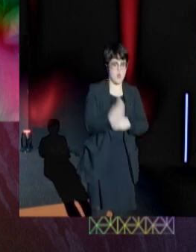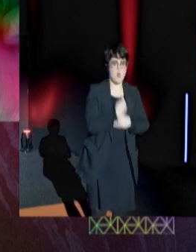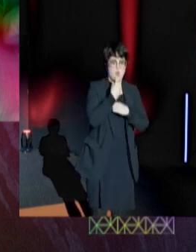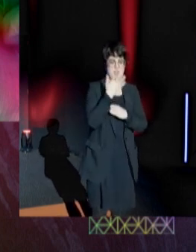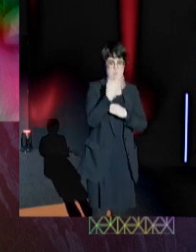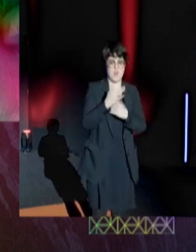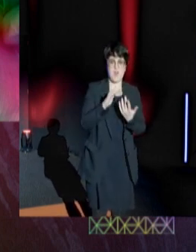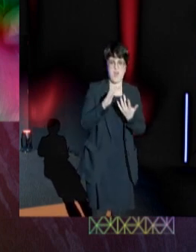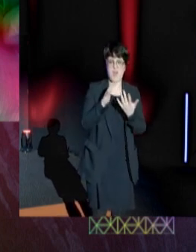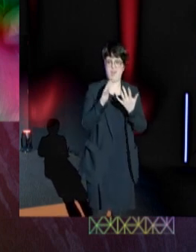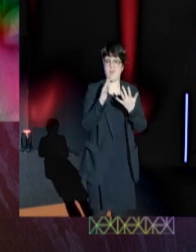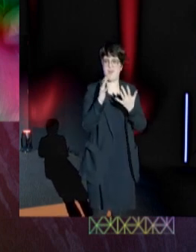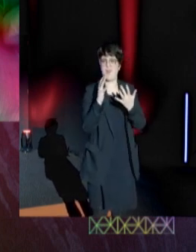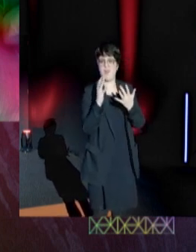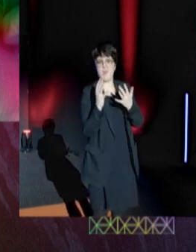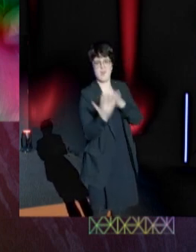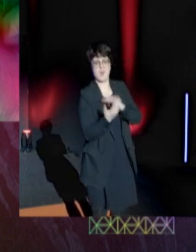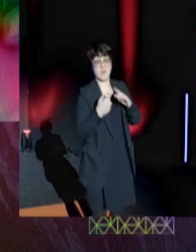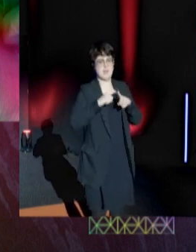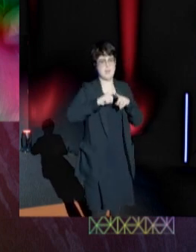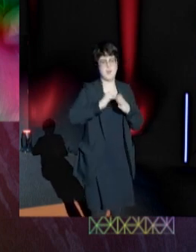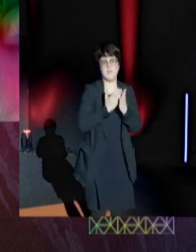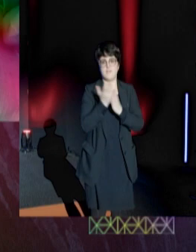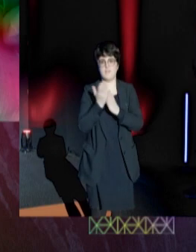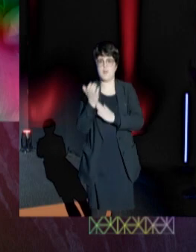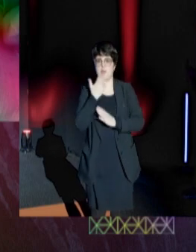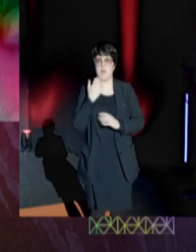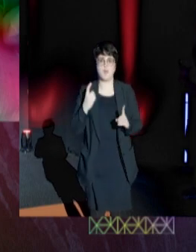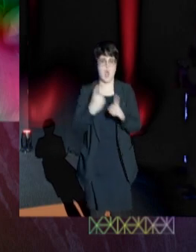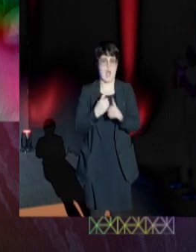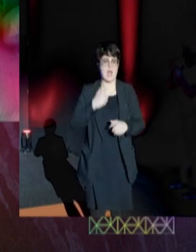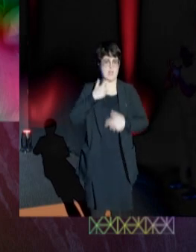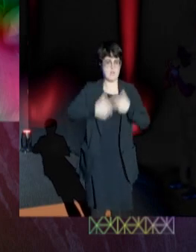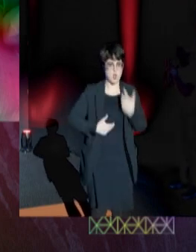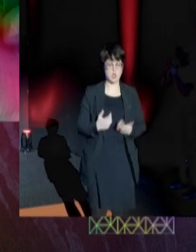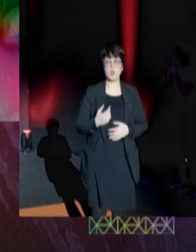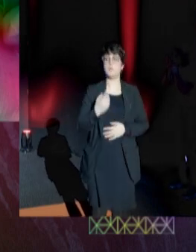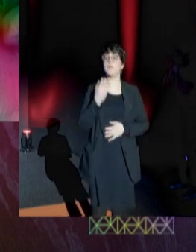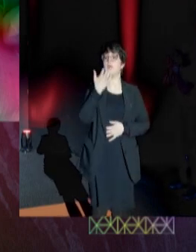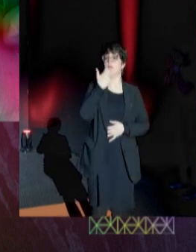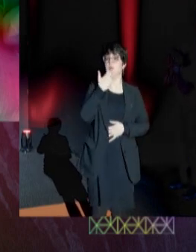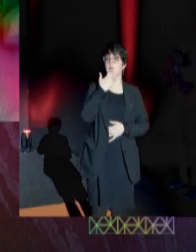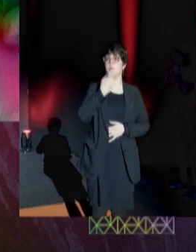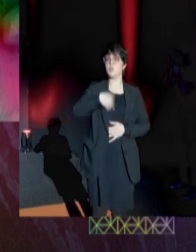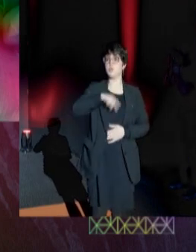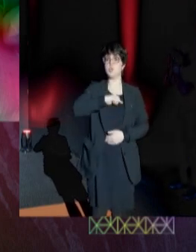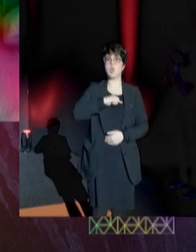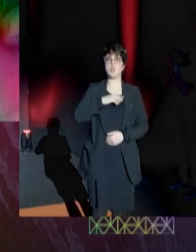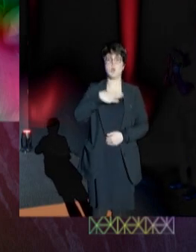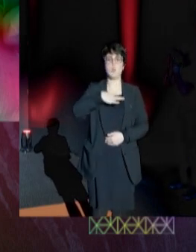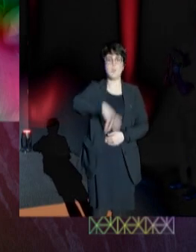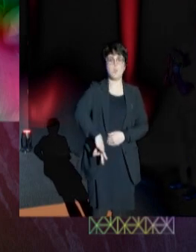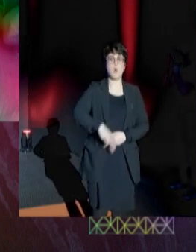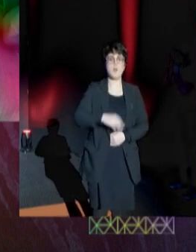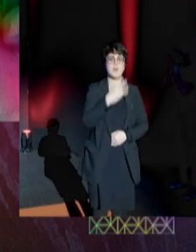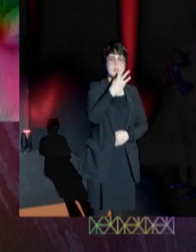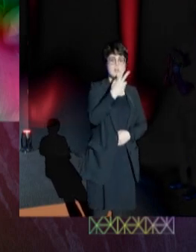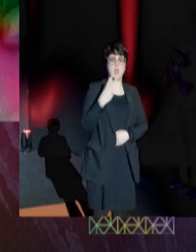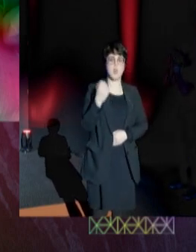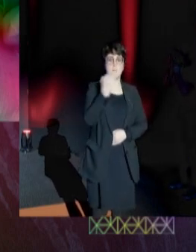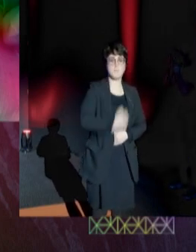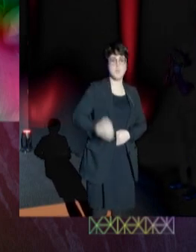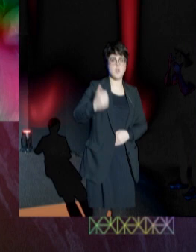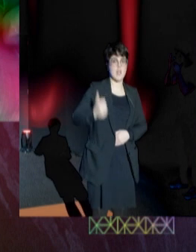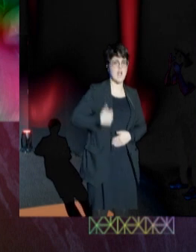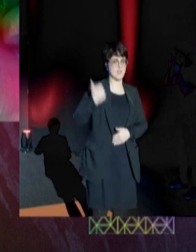hacia múltiples eh variantes como es el antibiótico no Qué pasaría si somos capaces de generar 32 millones de casualidades